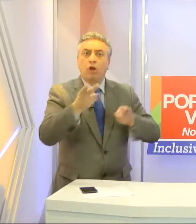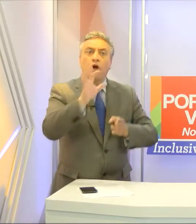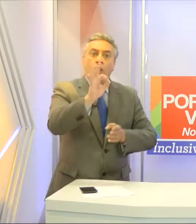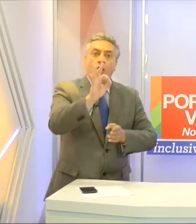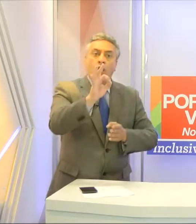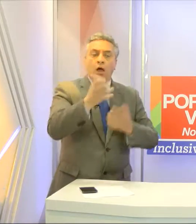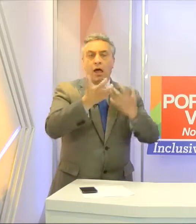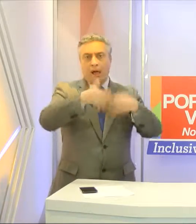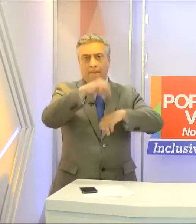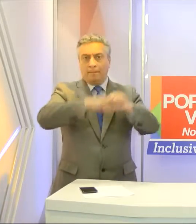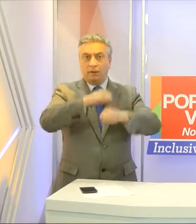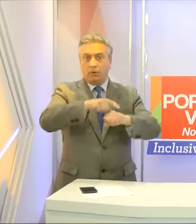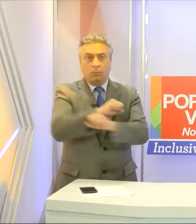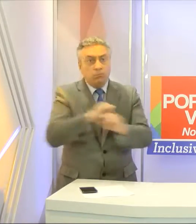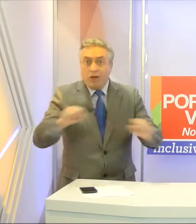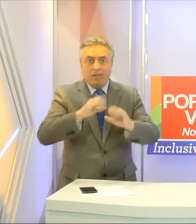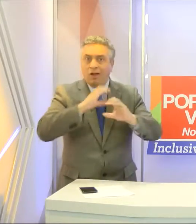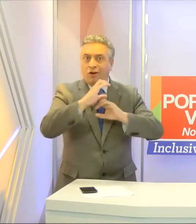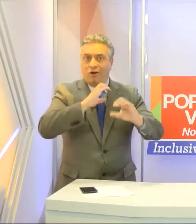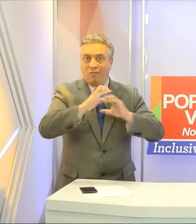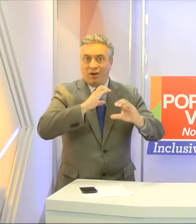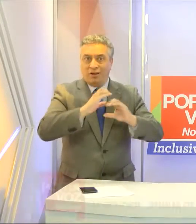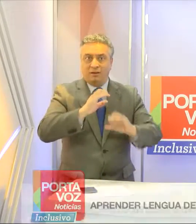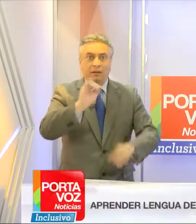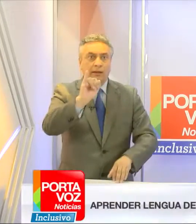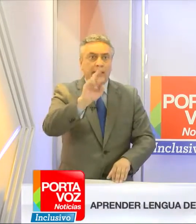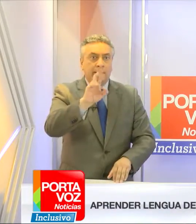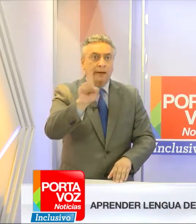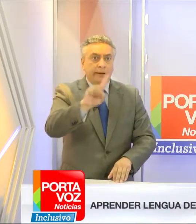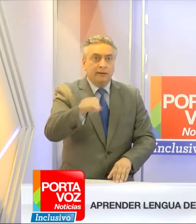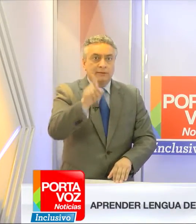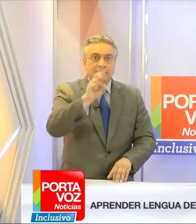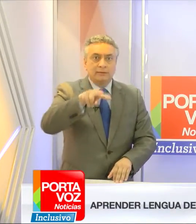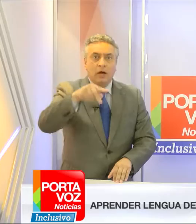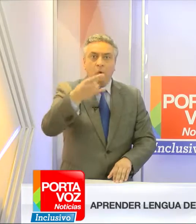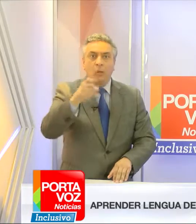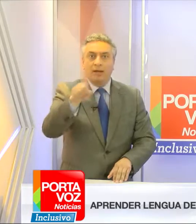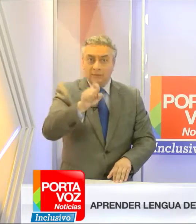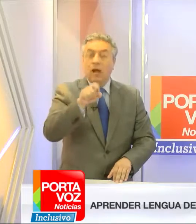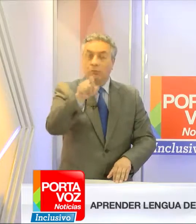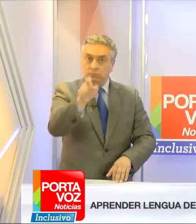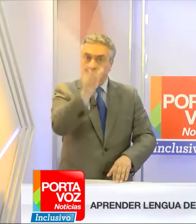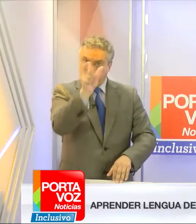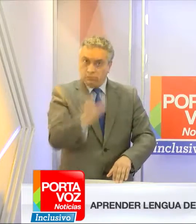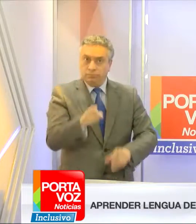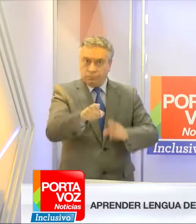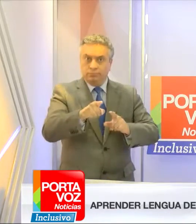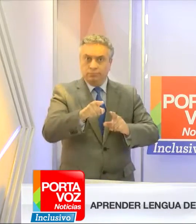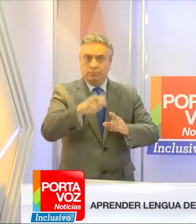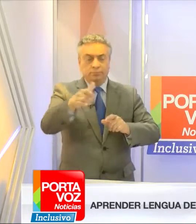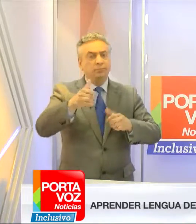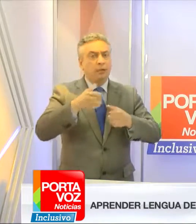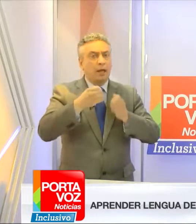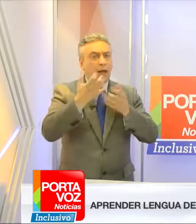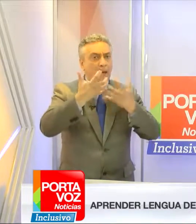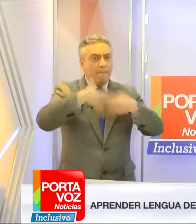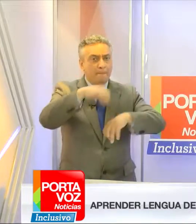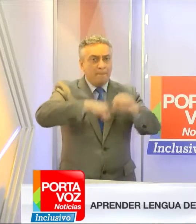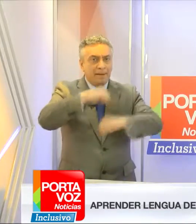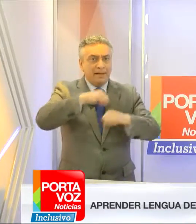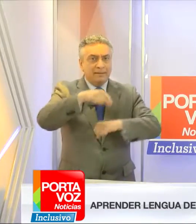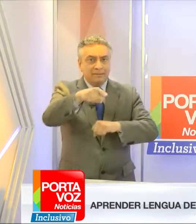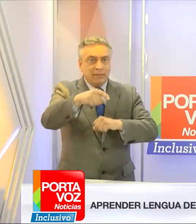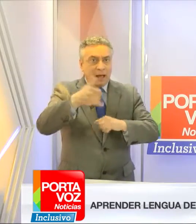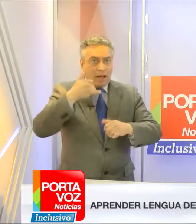cliente y no puede comunicarse. Iris Sangüesa, ejecutiva de una compañía de telecomunicaciones, decidió hacer algo